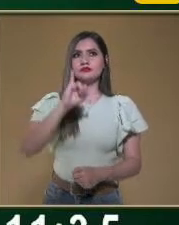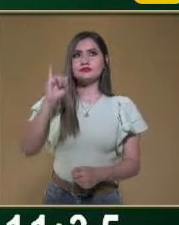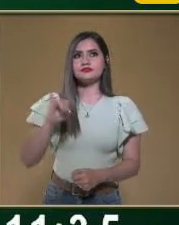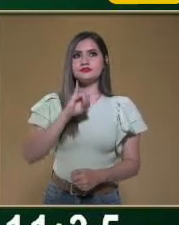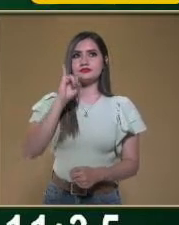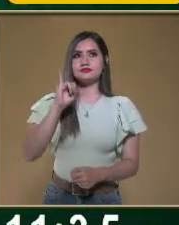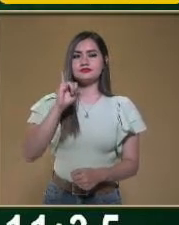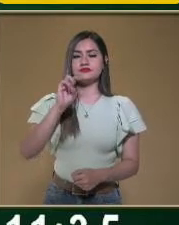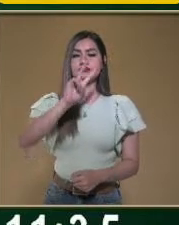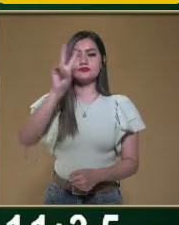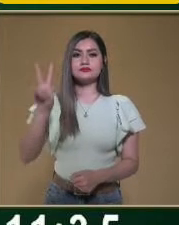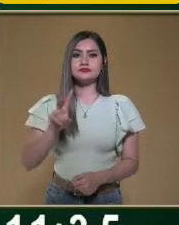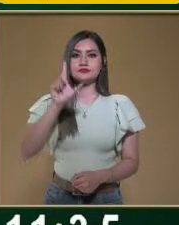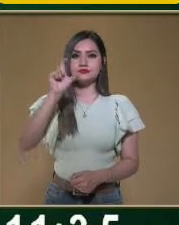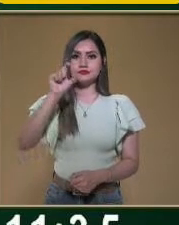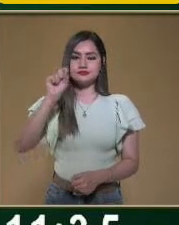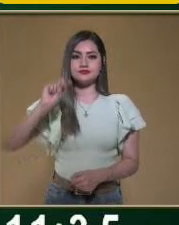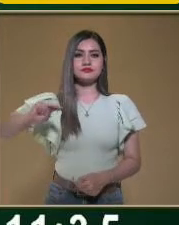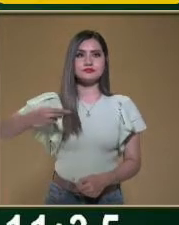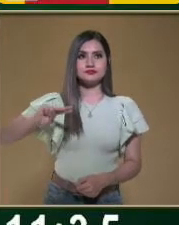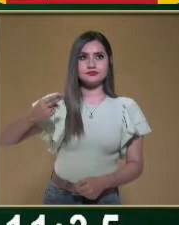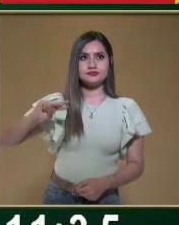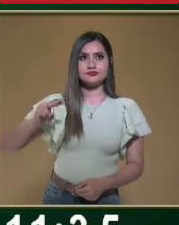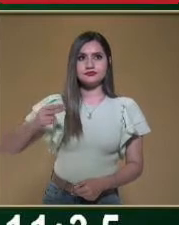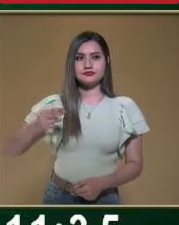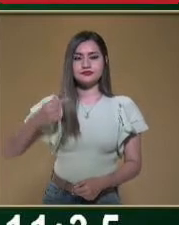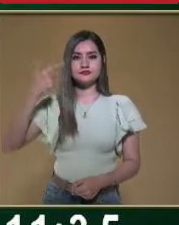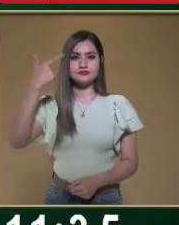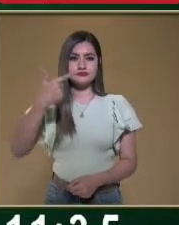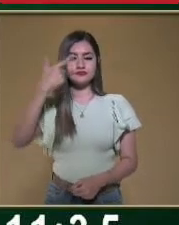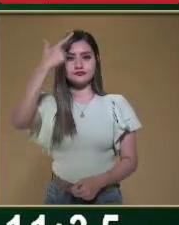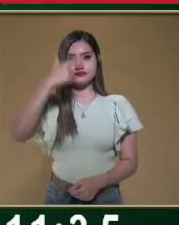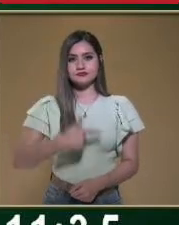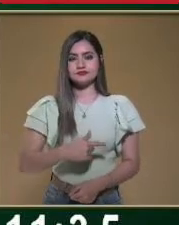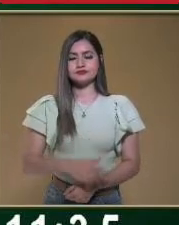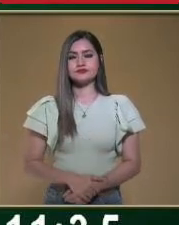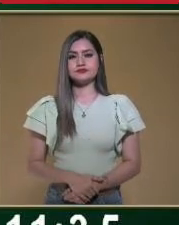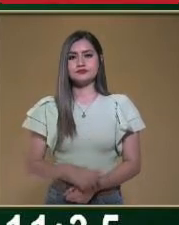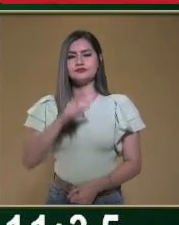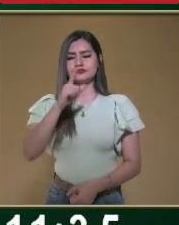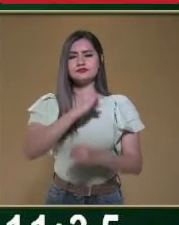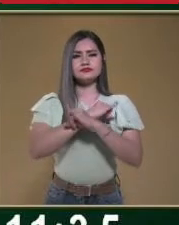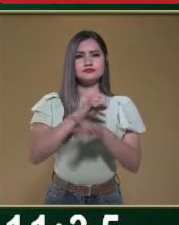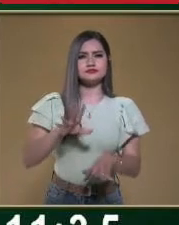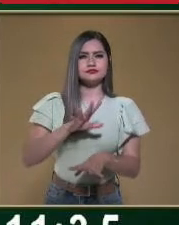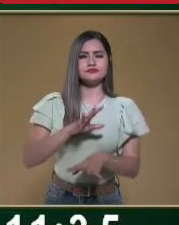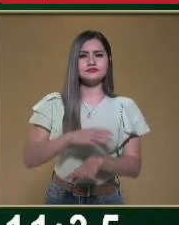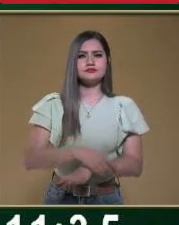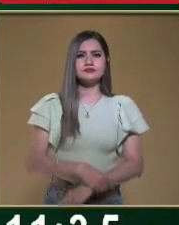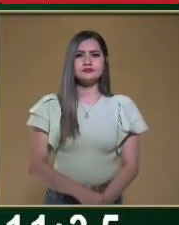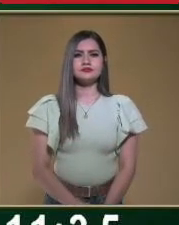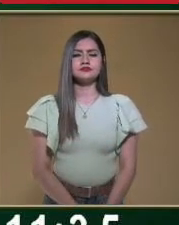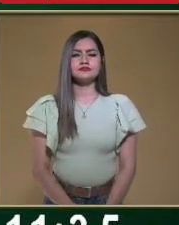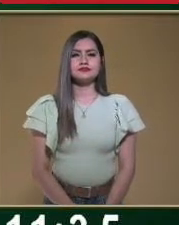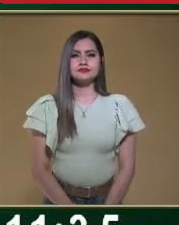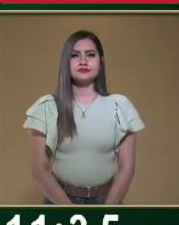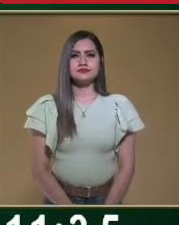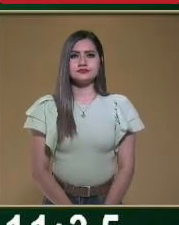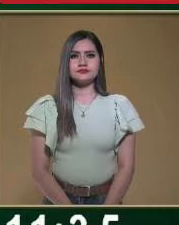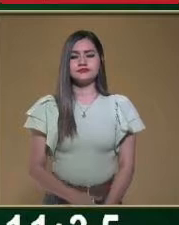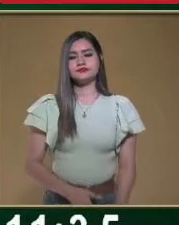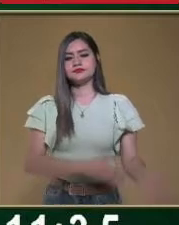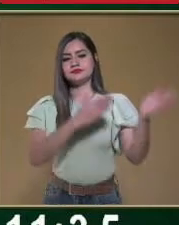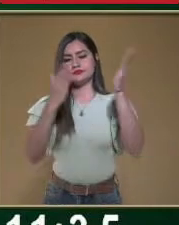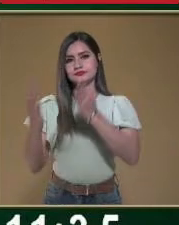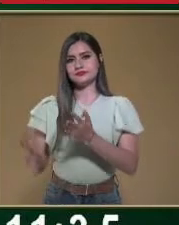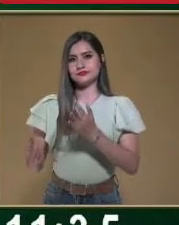esperamos. Entonces aquí me están comunicando que va a haber esta obra de teatro el día que ahí lo indica. Y este otro